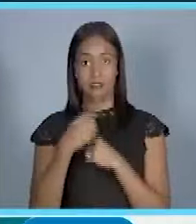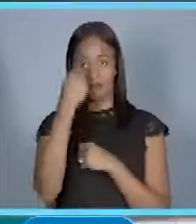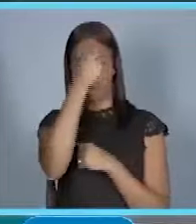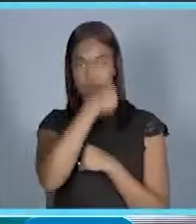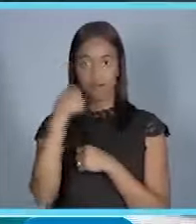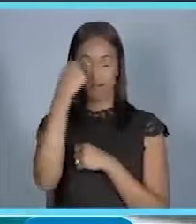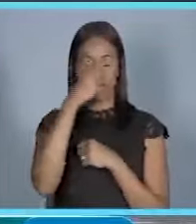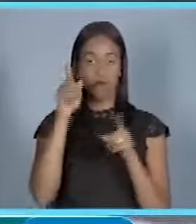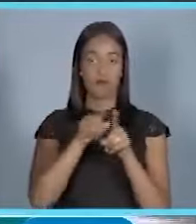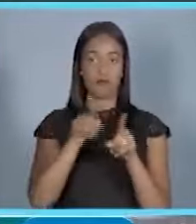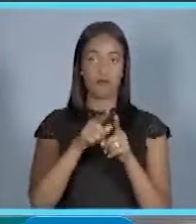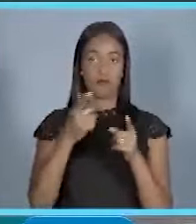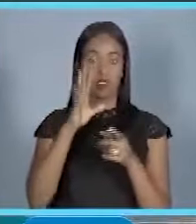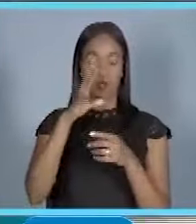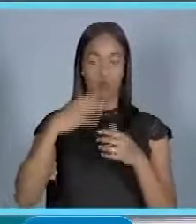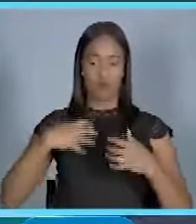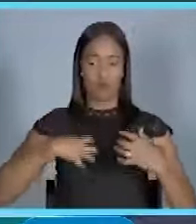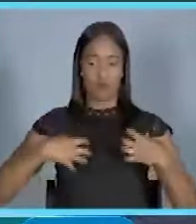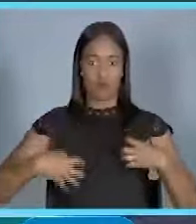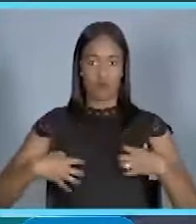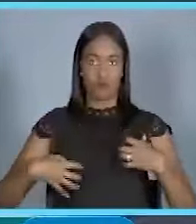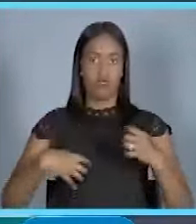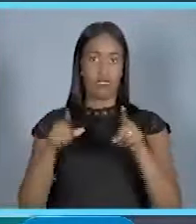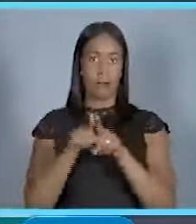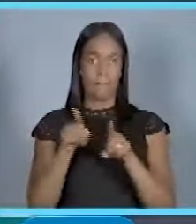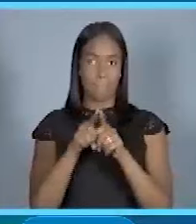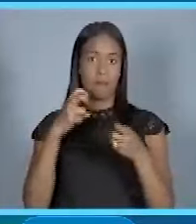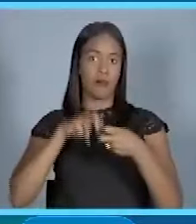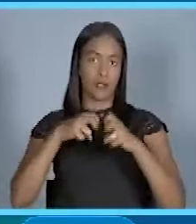de edema cerebral y pulmonar.